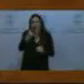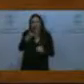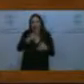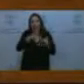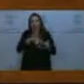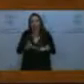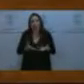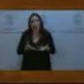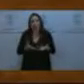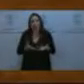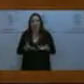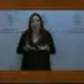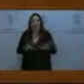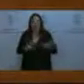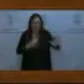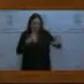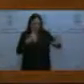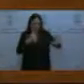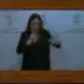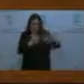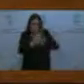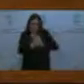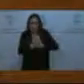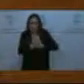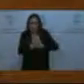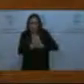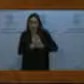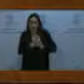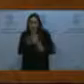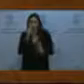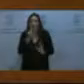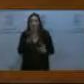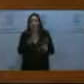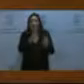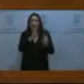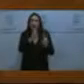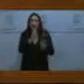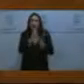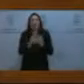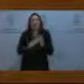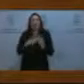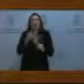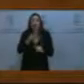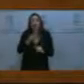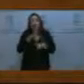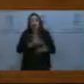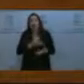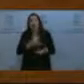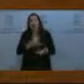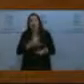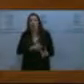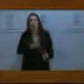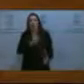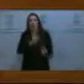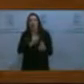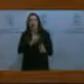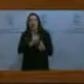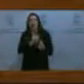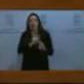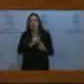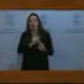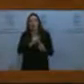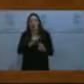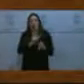actualidad, bueno, pero le digo, pero me pareció que el tema del superávit en la actualidad se está debatiendo en la